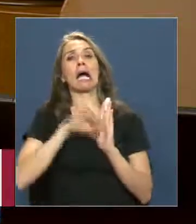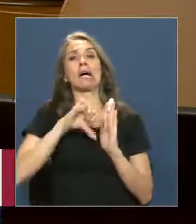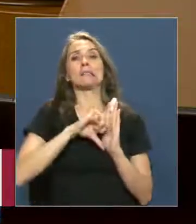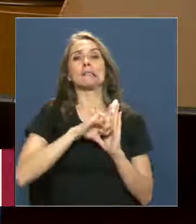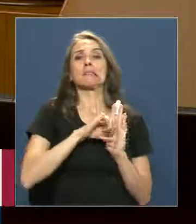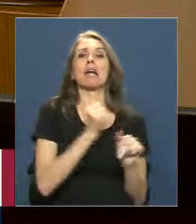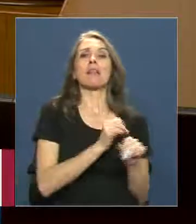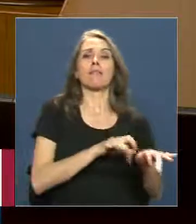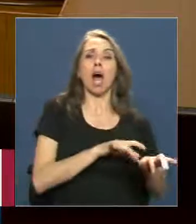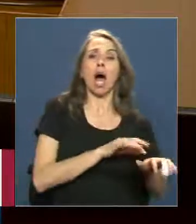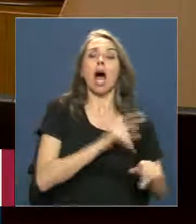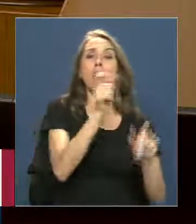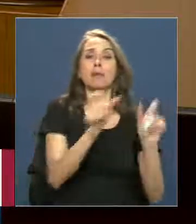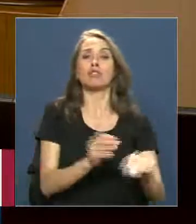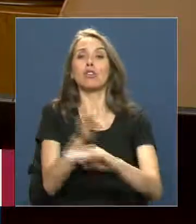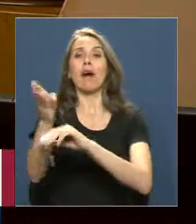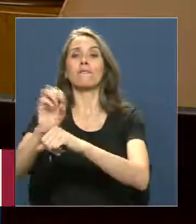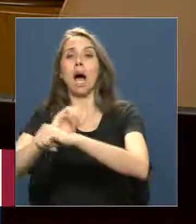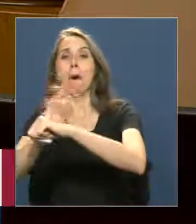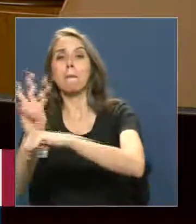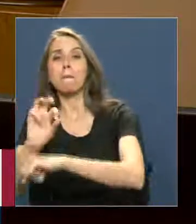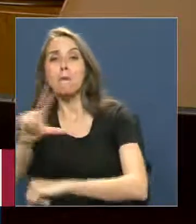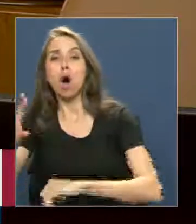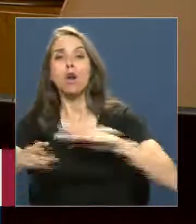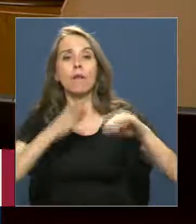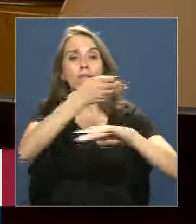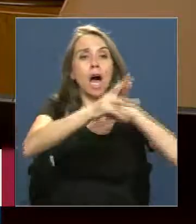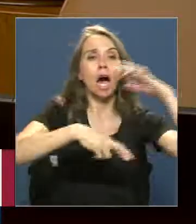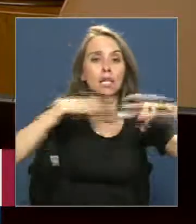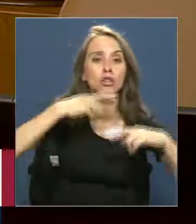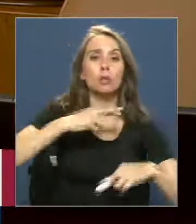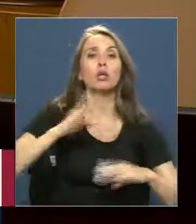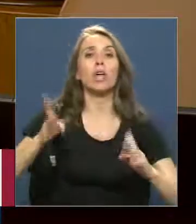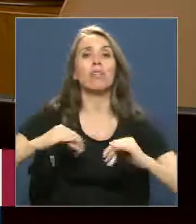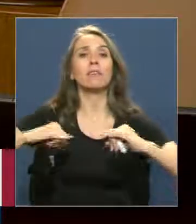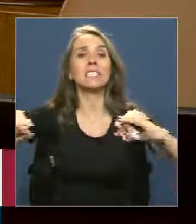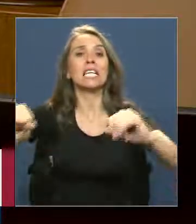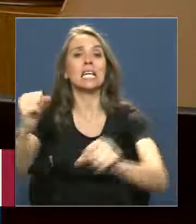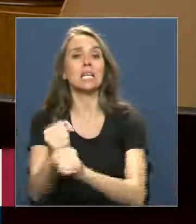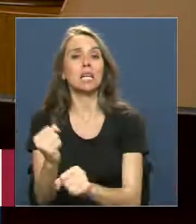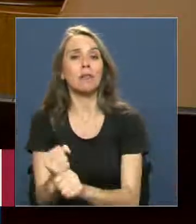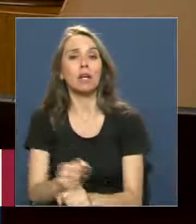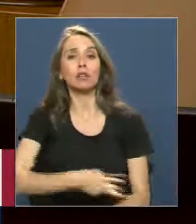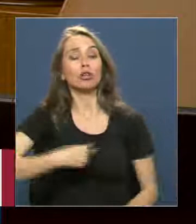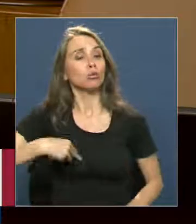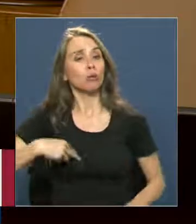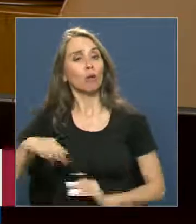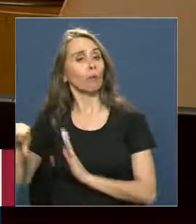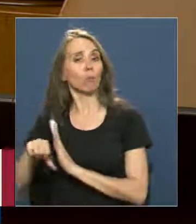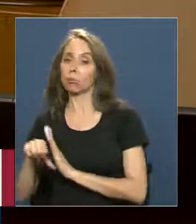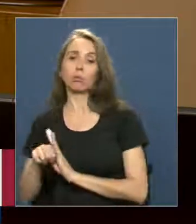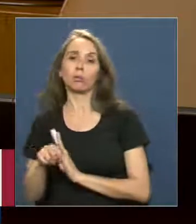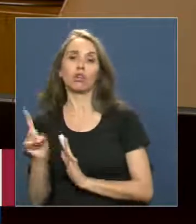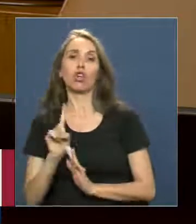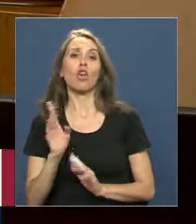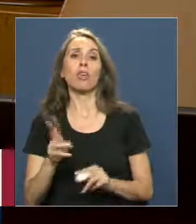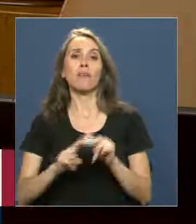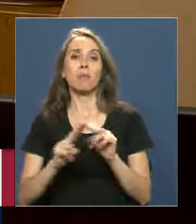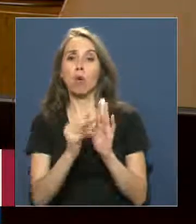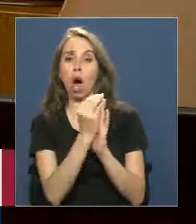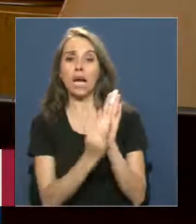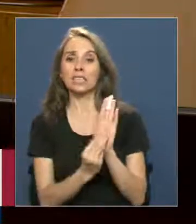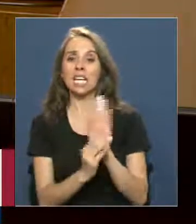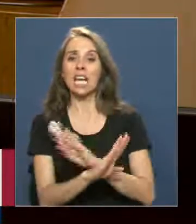ellos tienen que asistir a los moles, a restaurantes, a seguir trabajando. Yo creo que acá no hay que hacer nada que vaya a